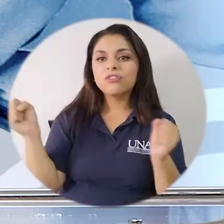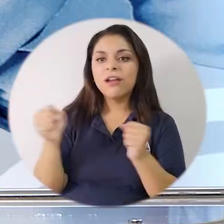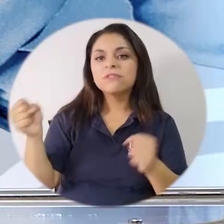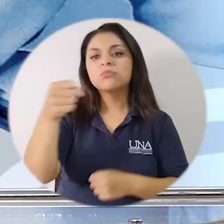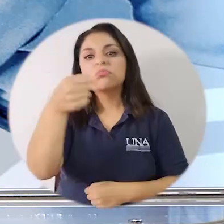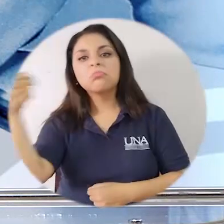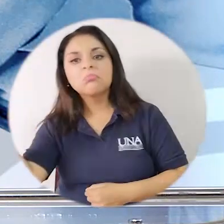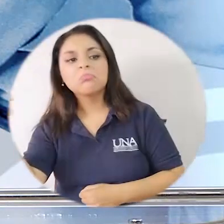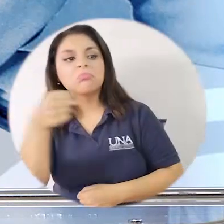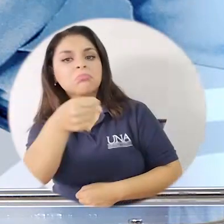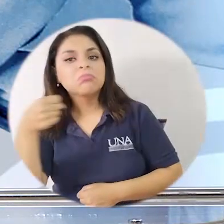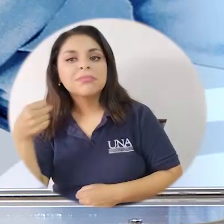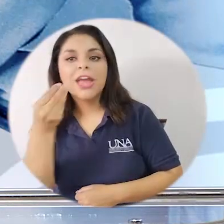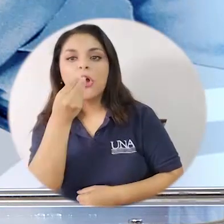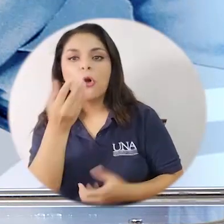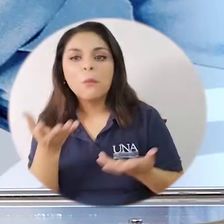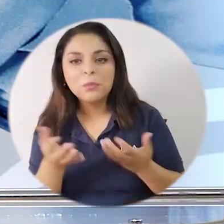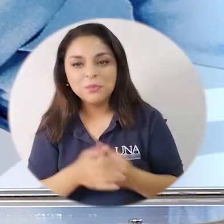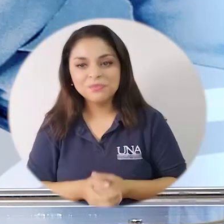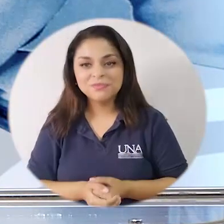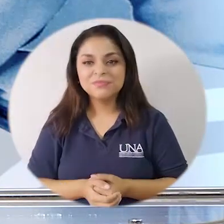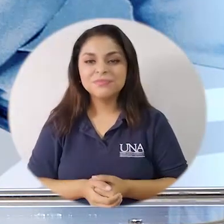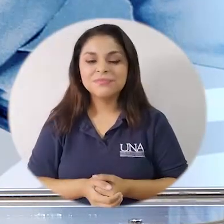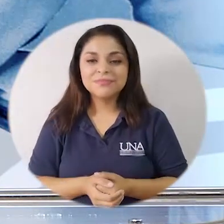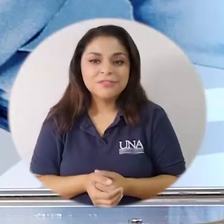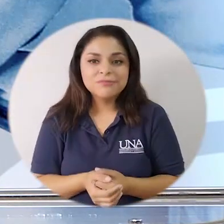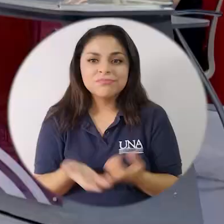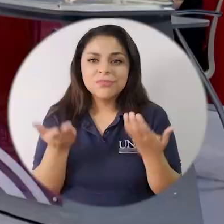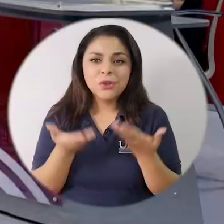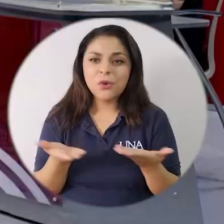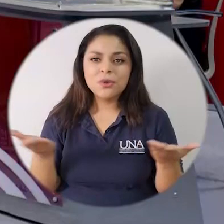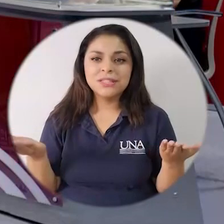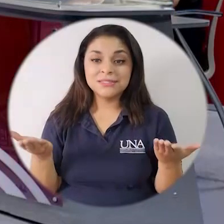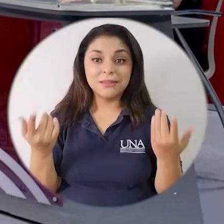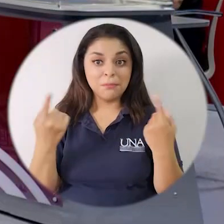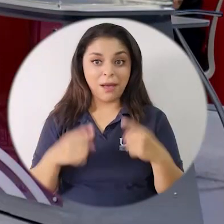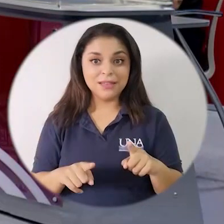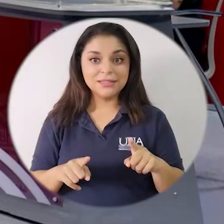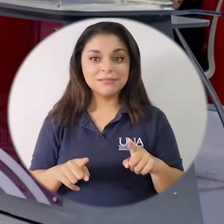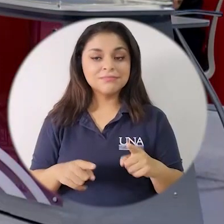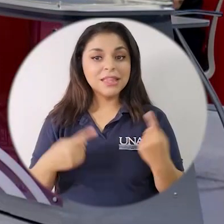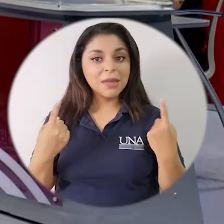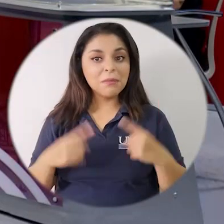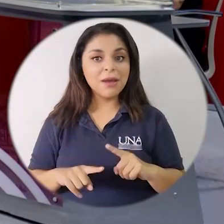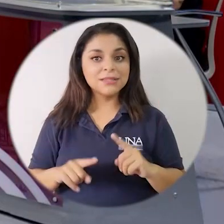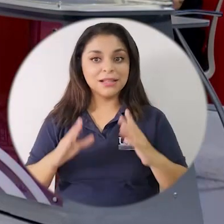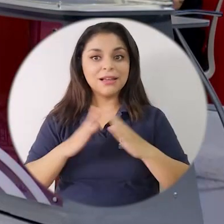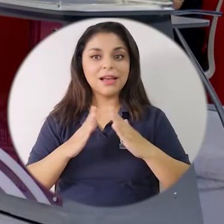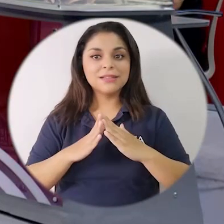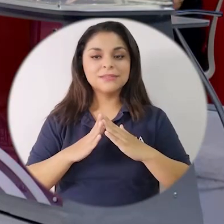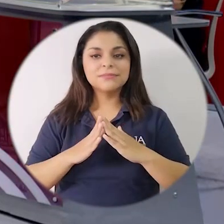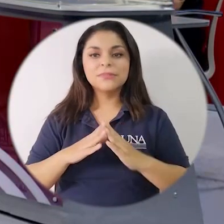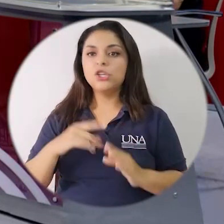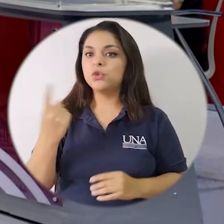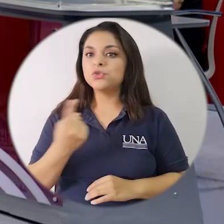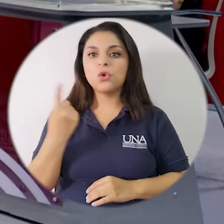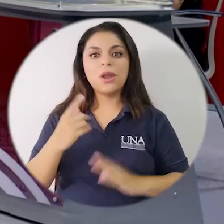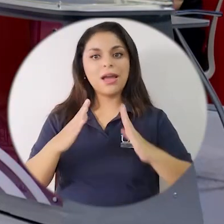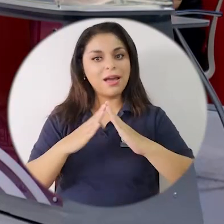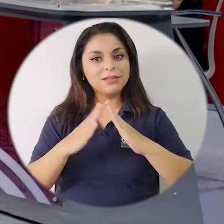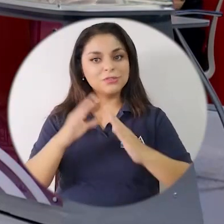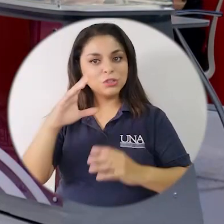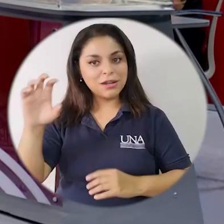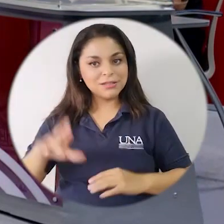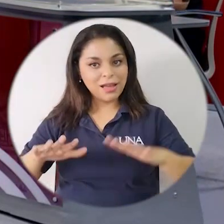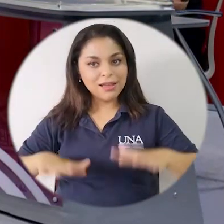Abro la refri a cada rato a ver qué me como. ¿Qué hay ahí? Ajá, o sea, son cosas que están pasando, están Exacto. pasando en los hogares,